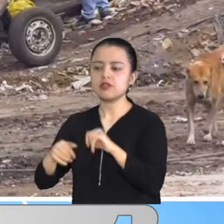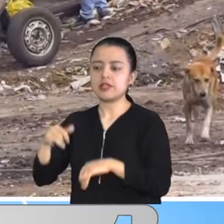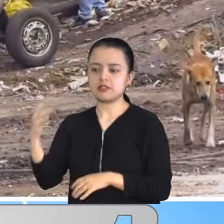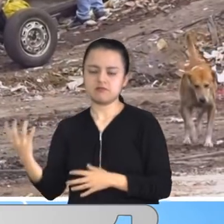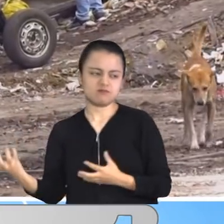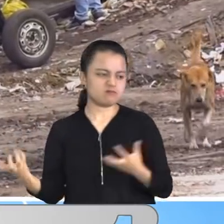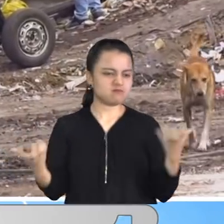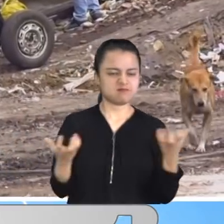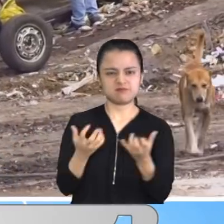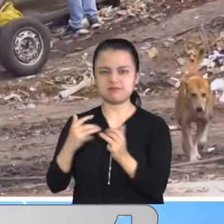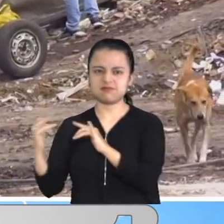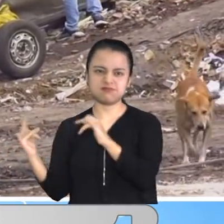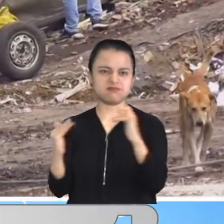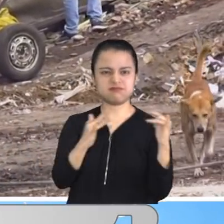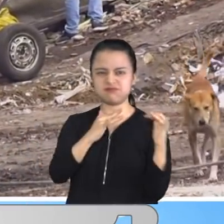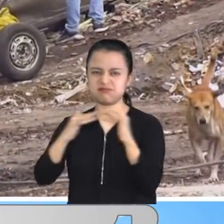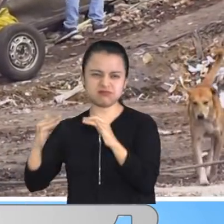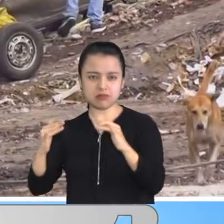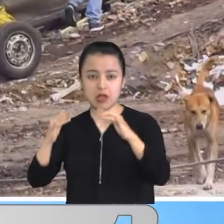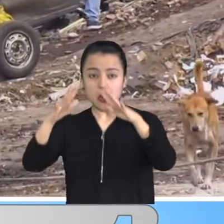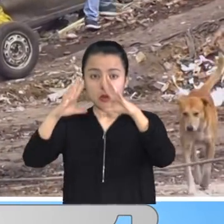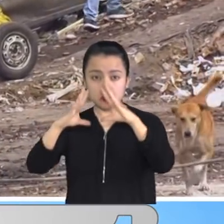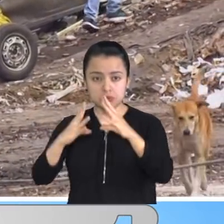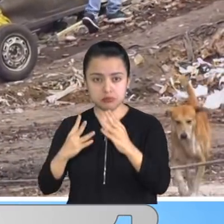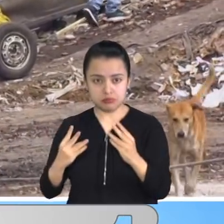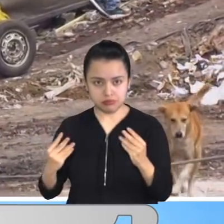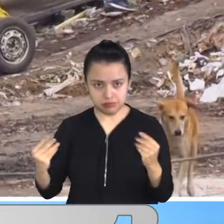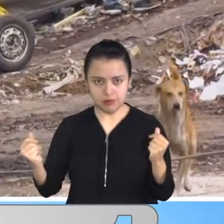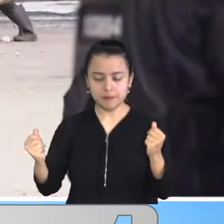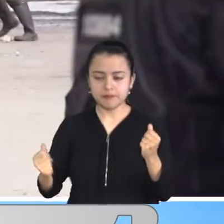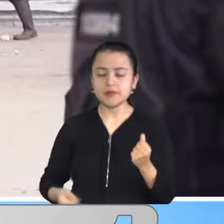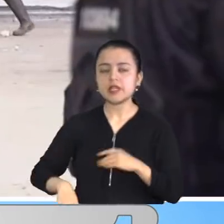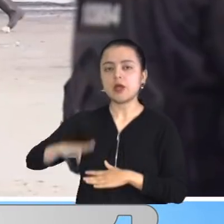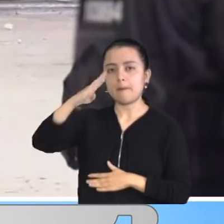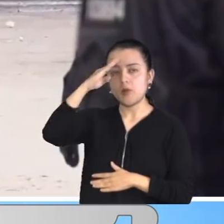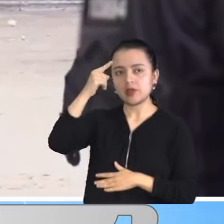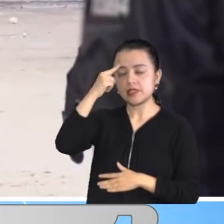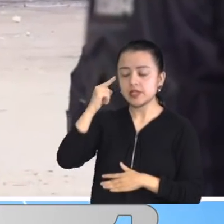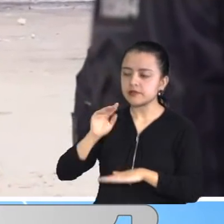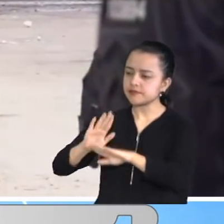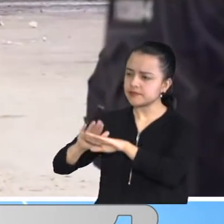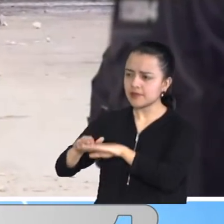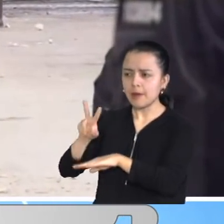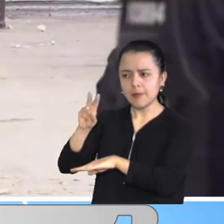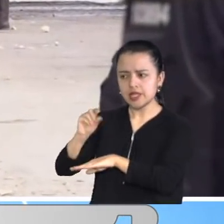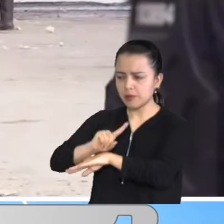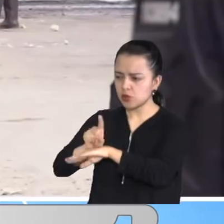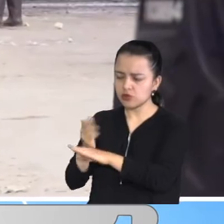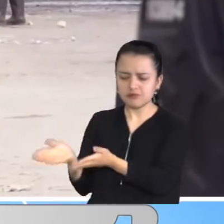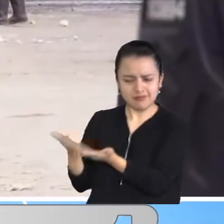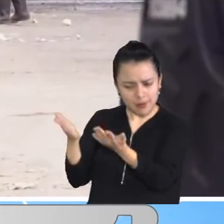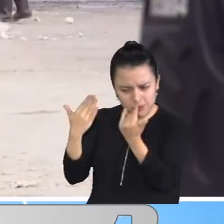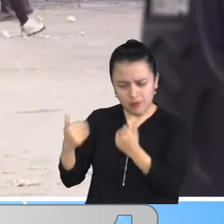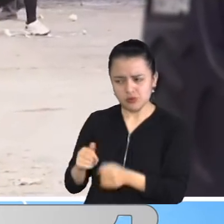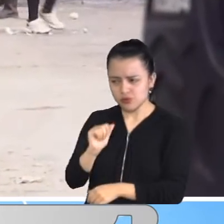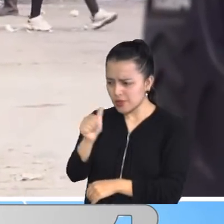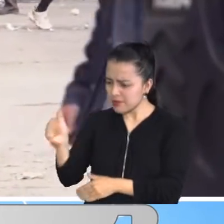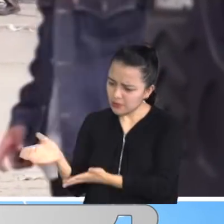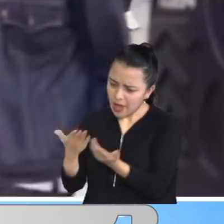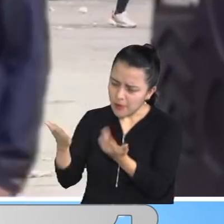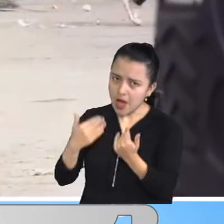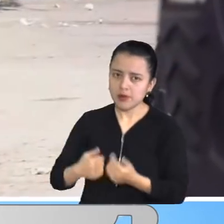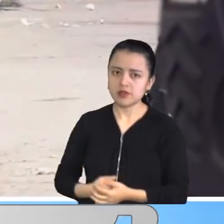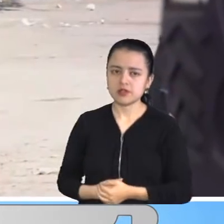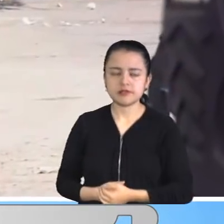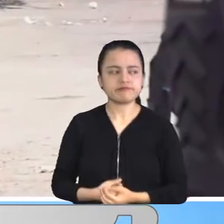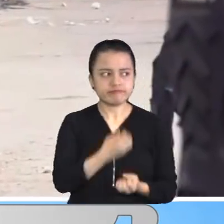y les dieron 20 minutos para desalojar. Entre tanto, se adelantan operativos en el lugar de seguridad para evitar posibles tomas que se den en un